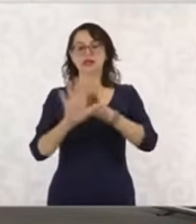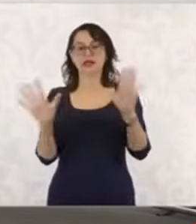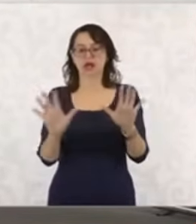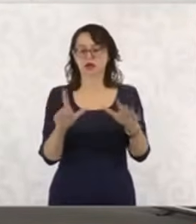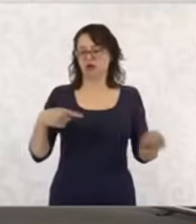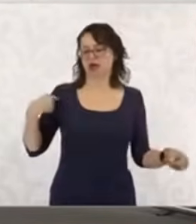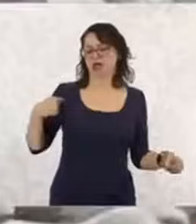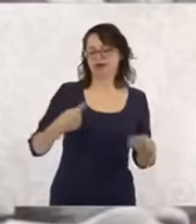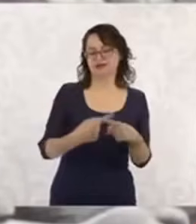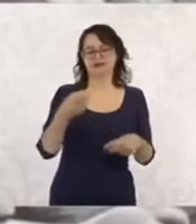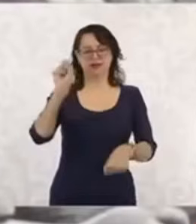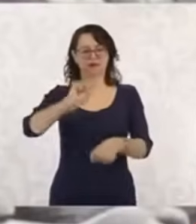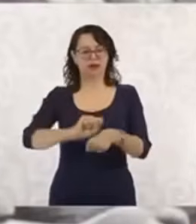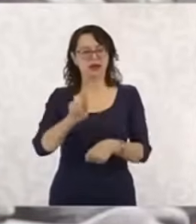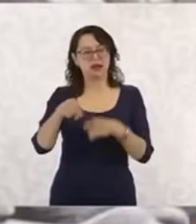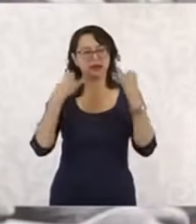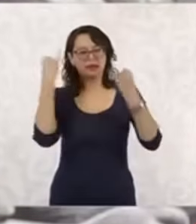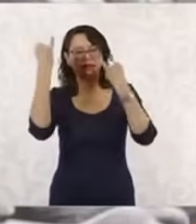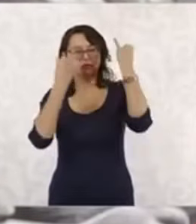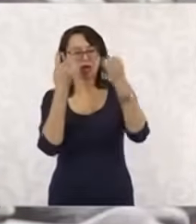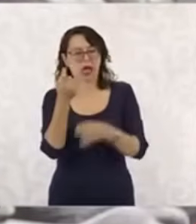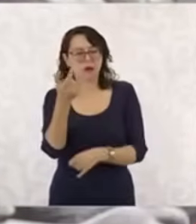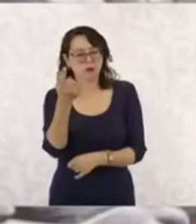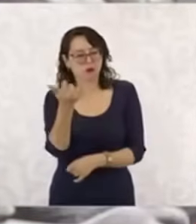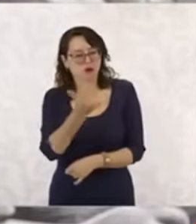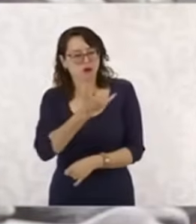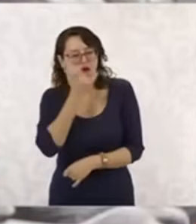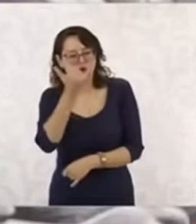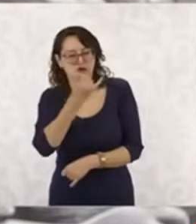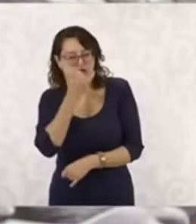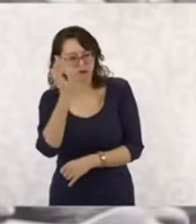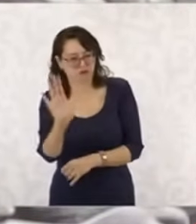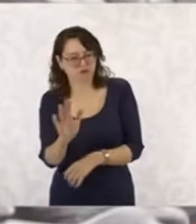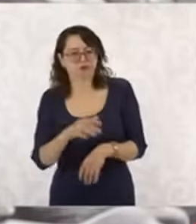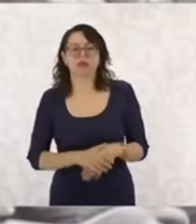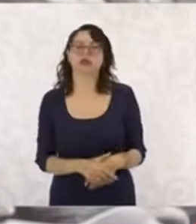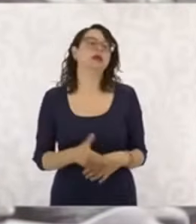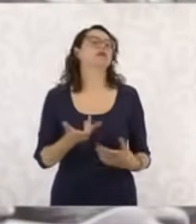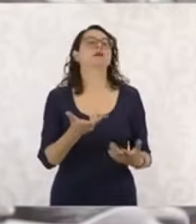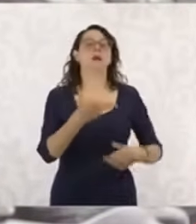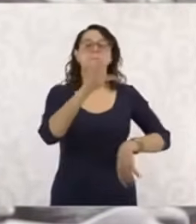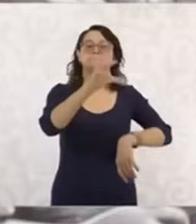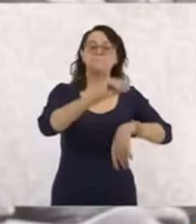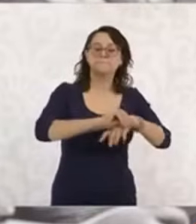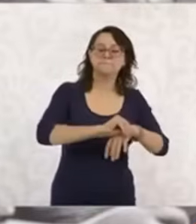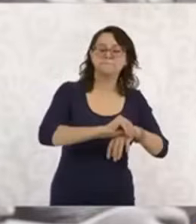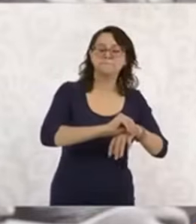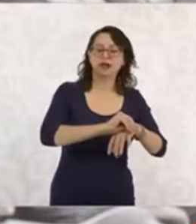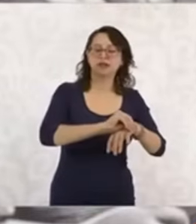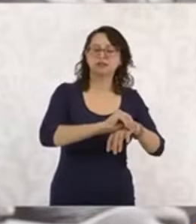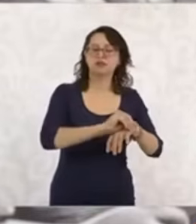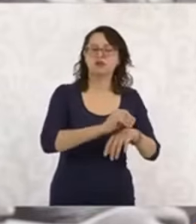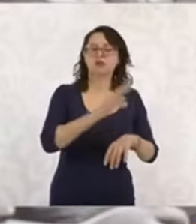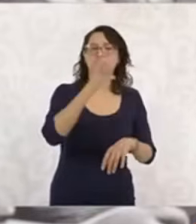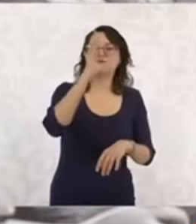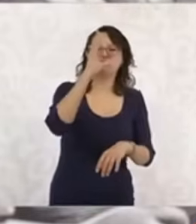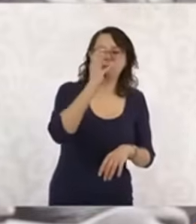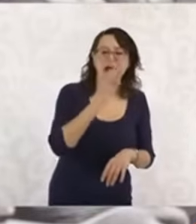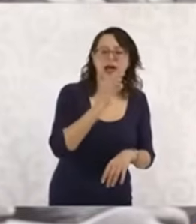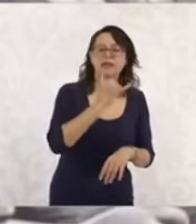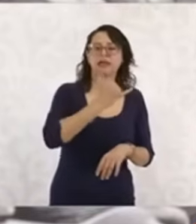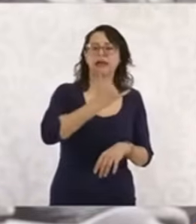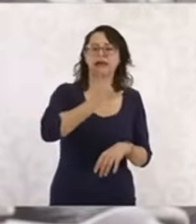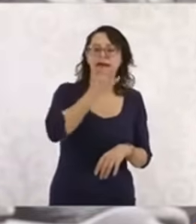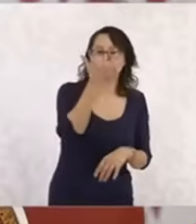esta semana. Una cosa es el uso irregular de un título. Una cosa es desvirtuar un título y otra cosa es